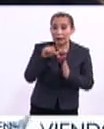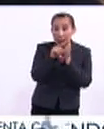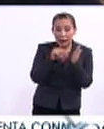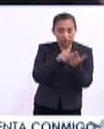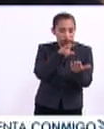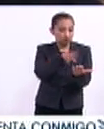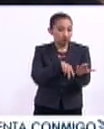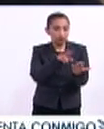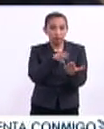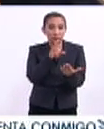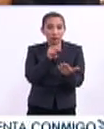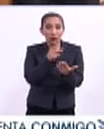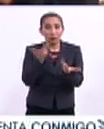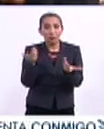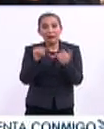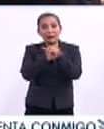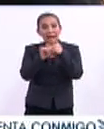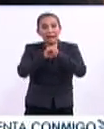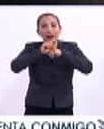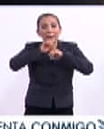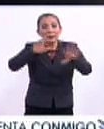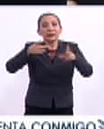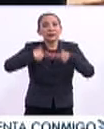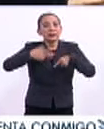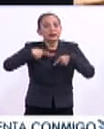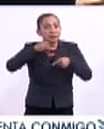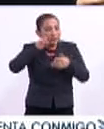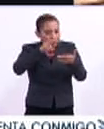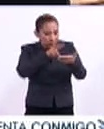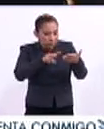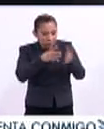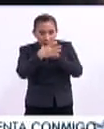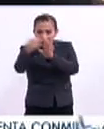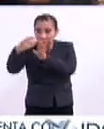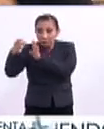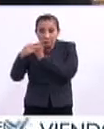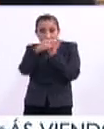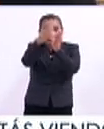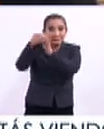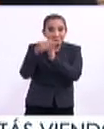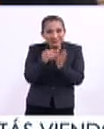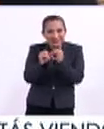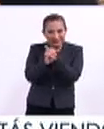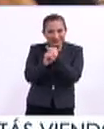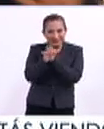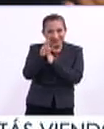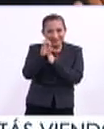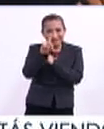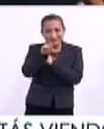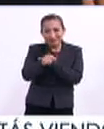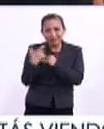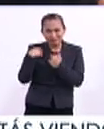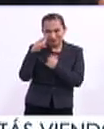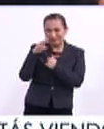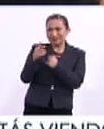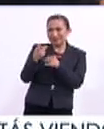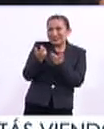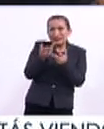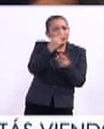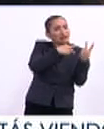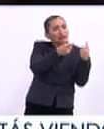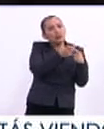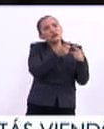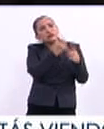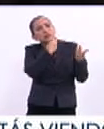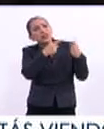artículo. Pues no, porque lo pasa en redes sociales que mucha gente se viraliza algo que pues muchas veces ni siquiera sabes de qué fuente viene,